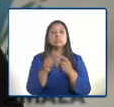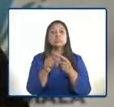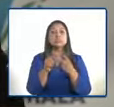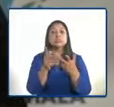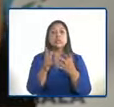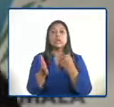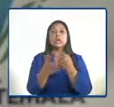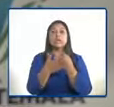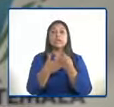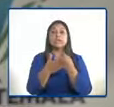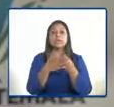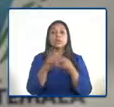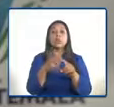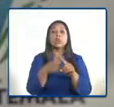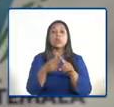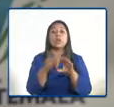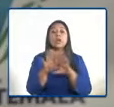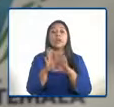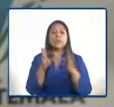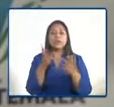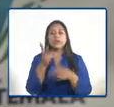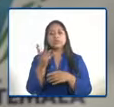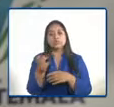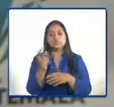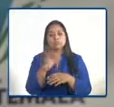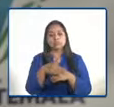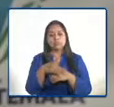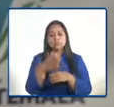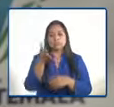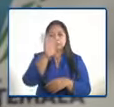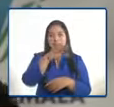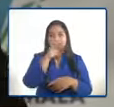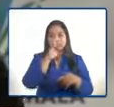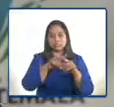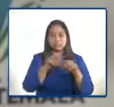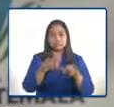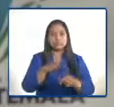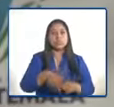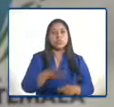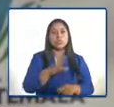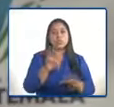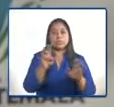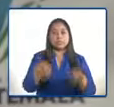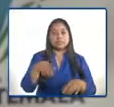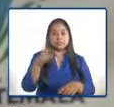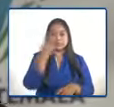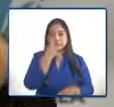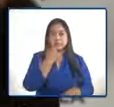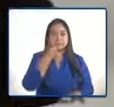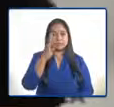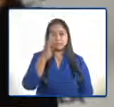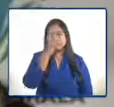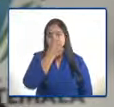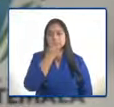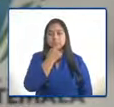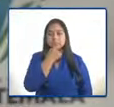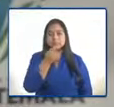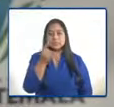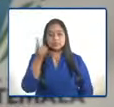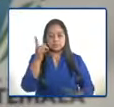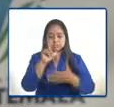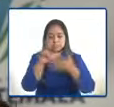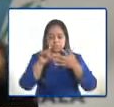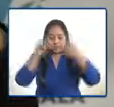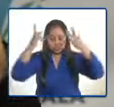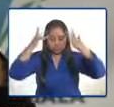avisando cuando se reaperturan estas visitas. Y también quiero mencionar que todo el personal de la Secretaría de Bienestar Social es desinfectado